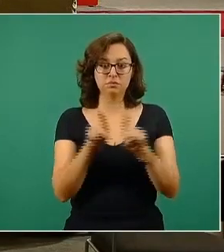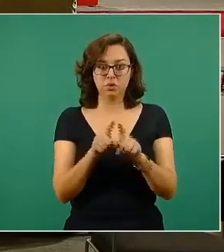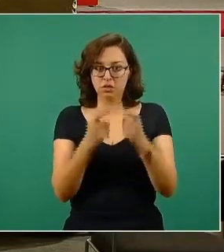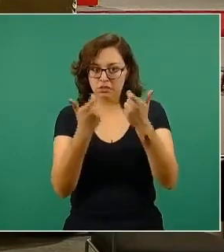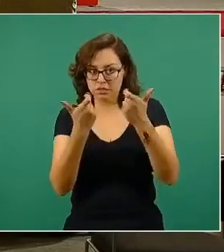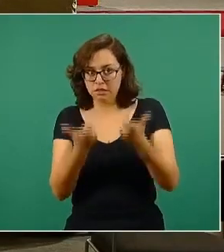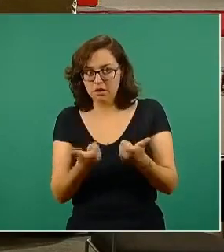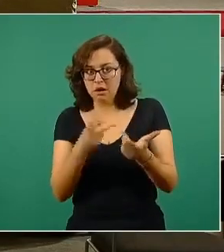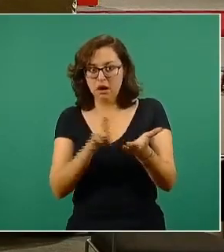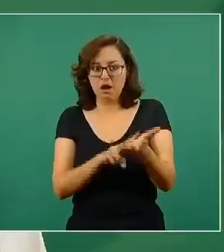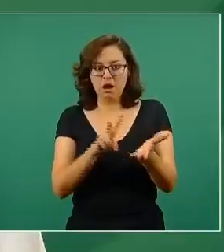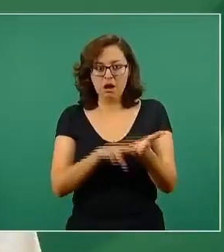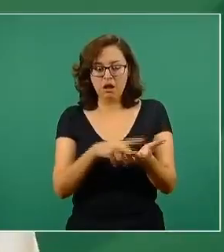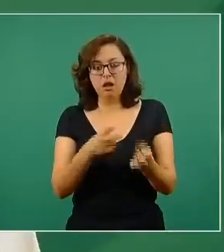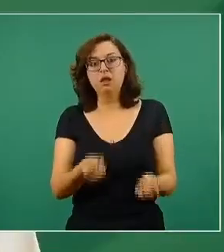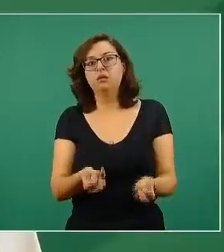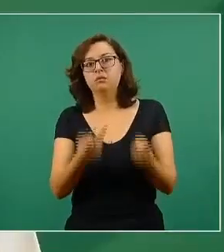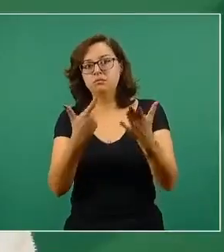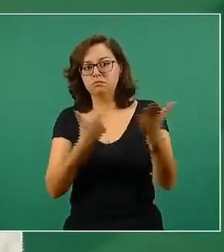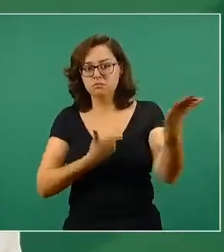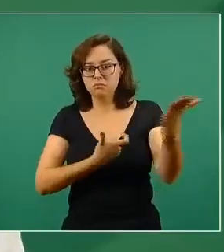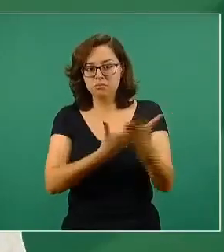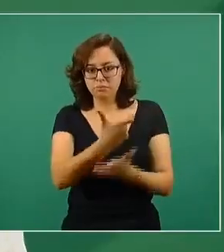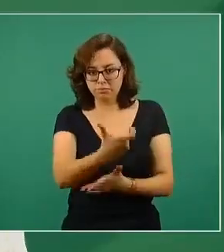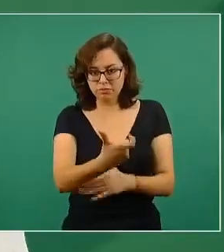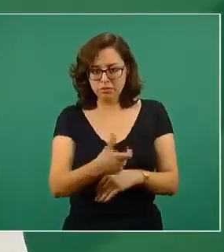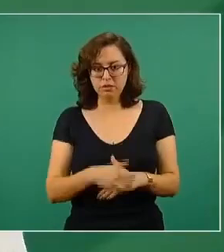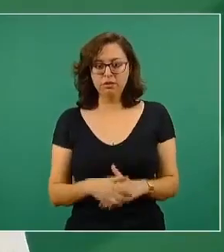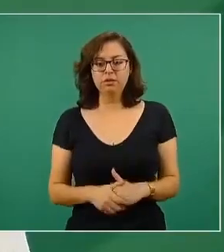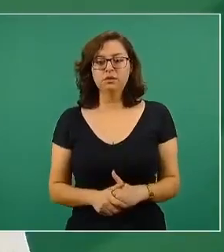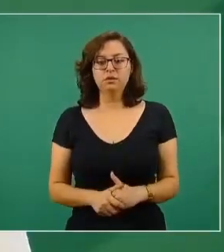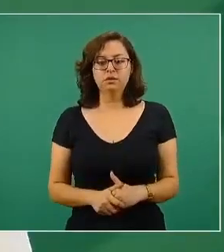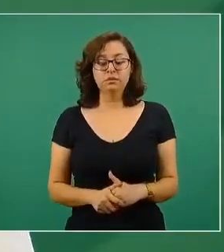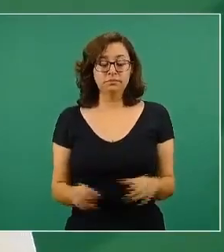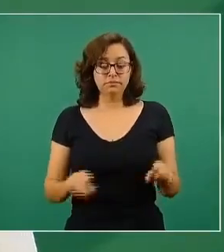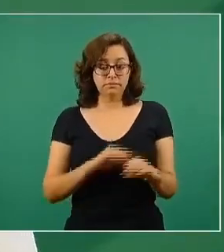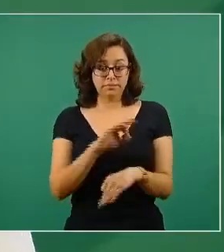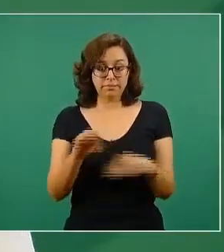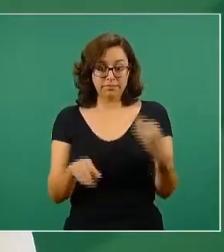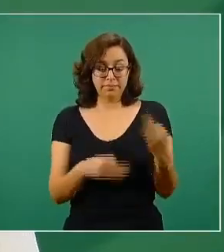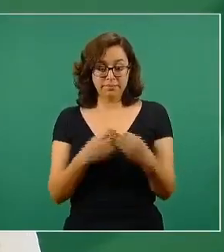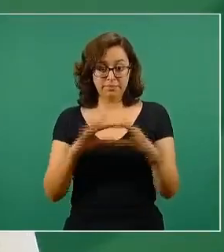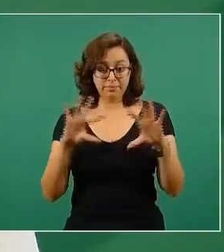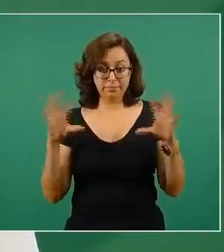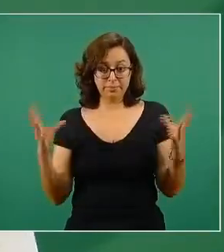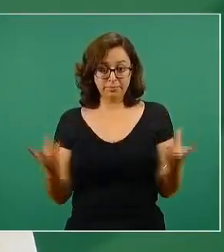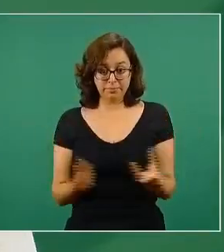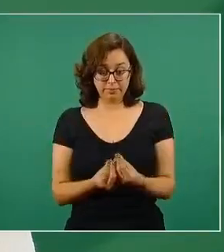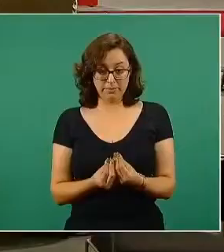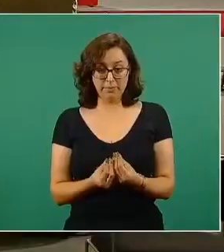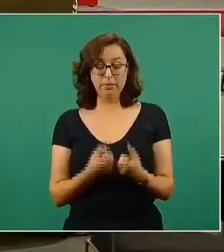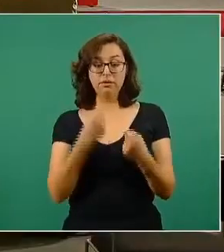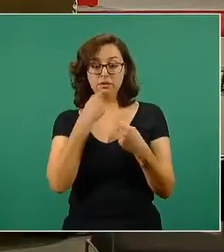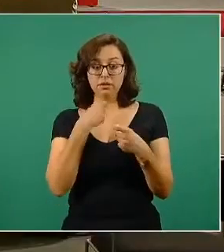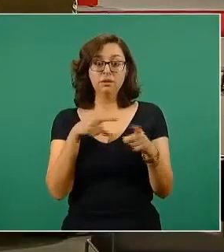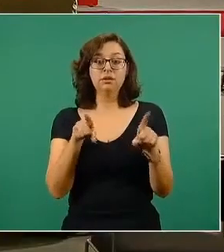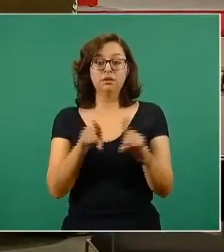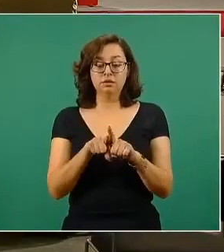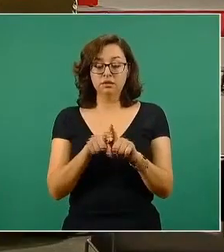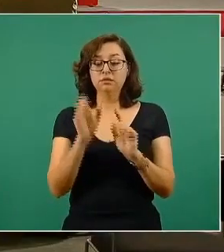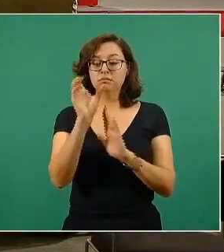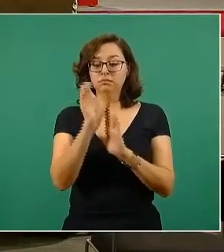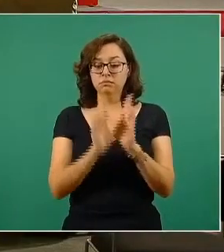costo para el Gobierno de México. Y considerando todos esos factores incluyendo también el